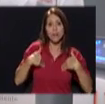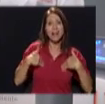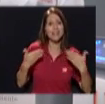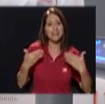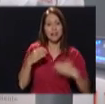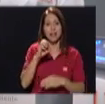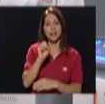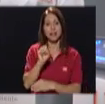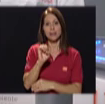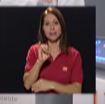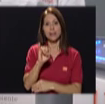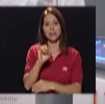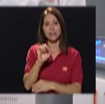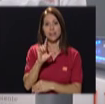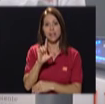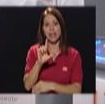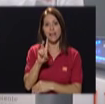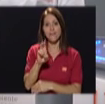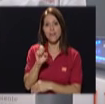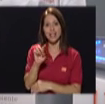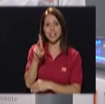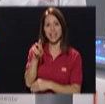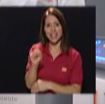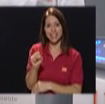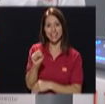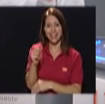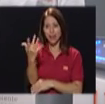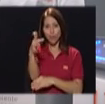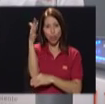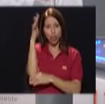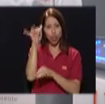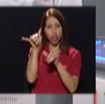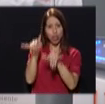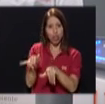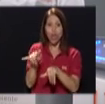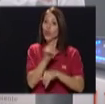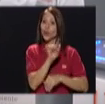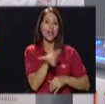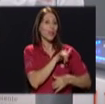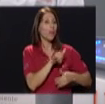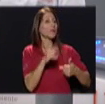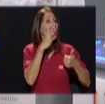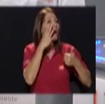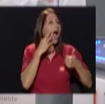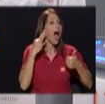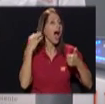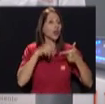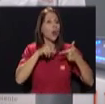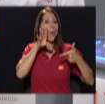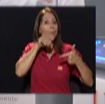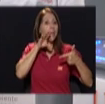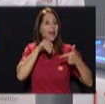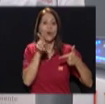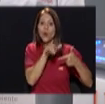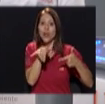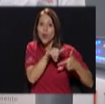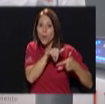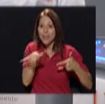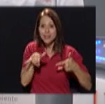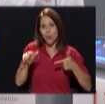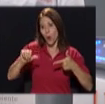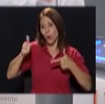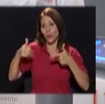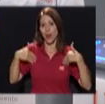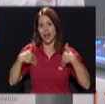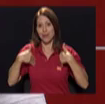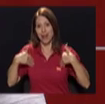son silvestres. Y no es lo mismo un perro o un gato que un animal silvestre, de esos que están llegando ahora a las casas,